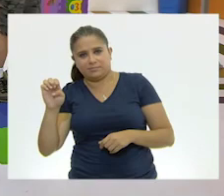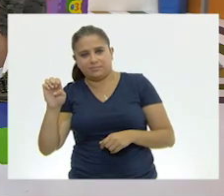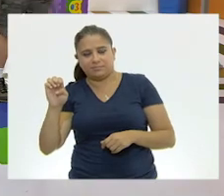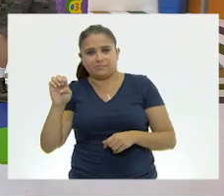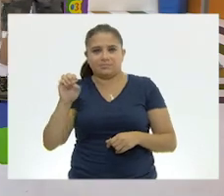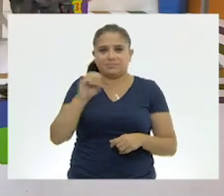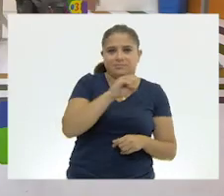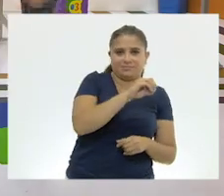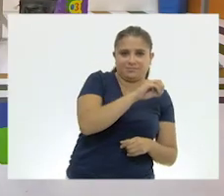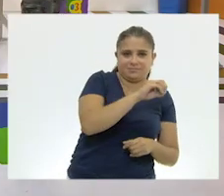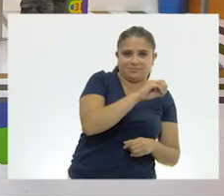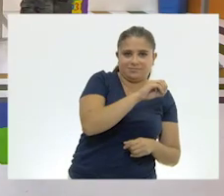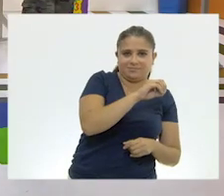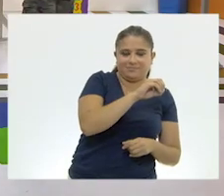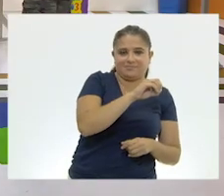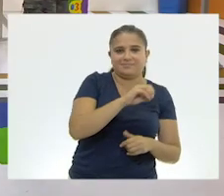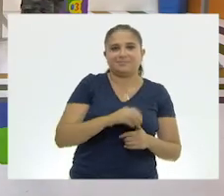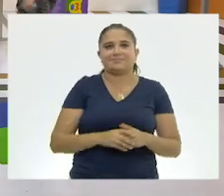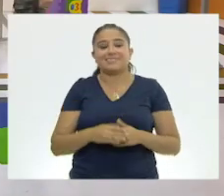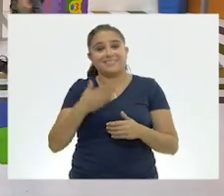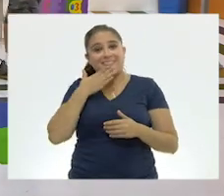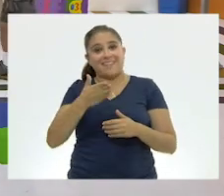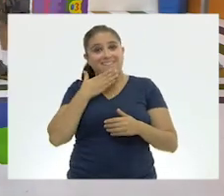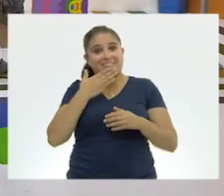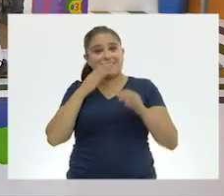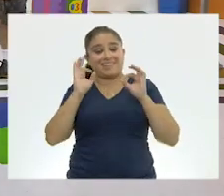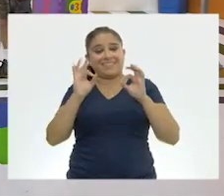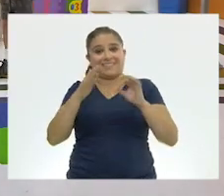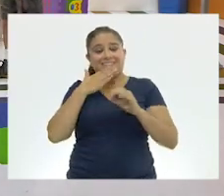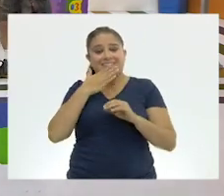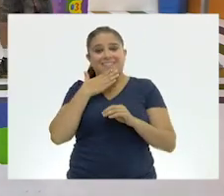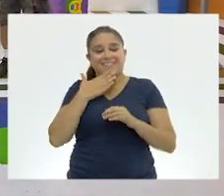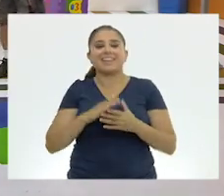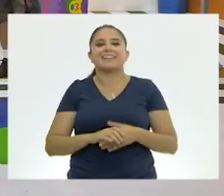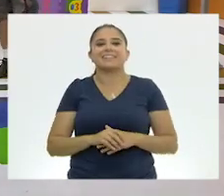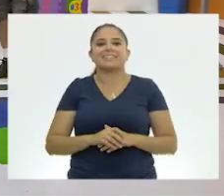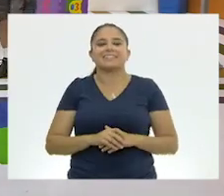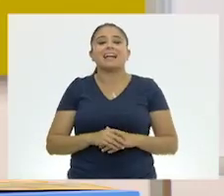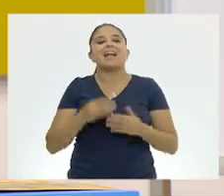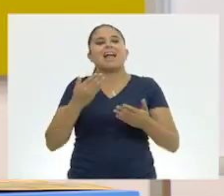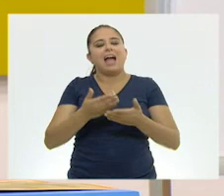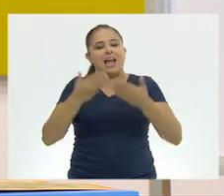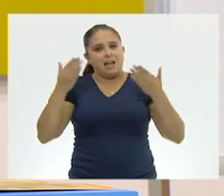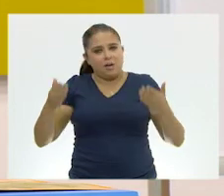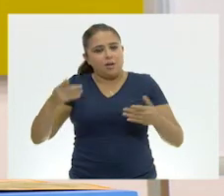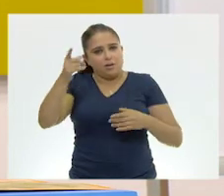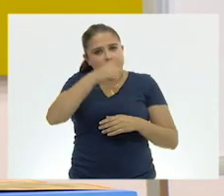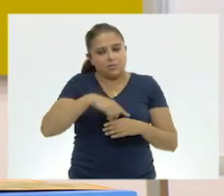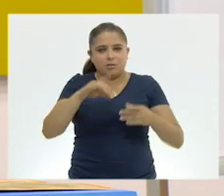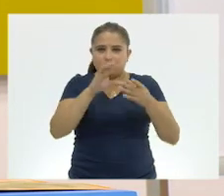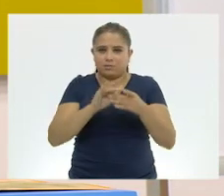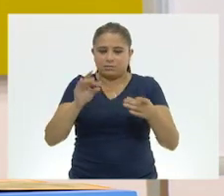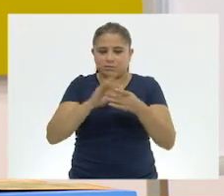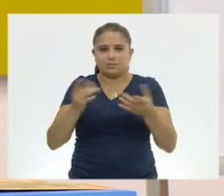allá. Y el oeste. Hacia allá. Muy bien, Alexia, ya sabe. Muy bien. Entonces yo les daré una